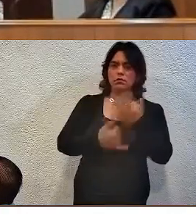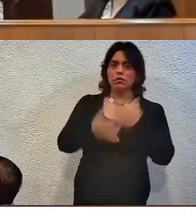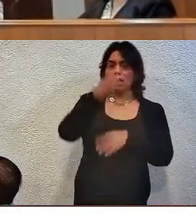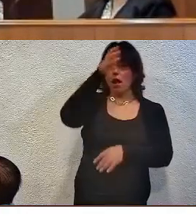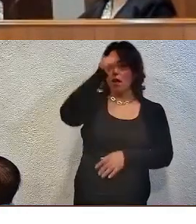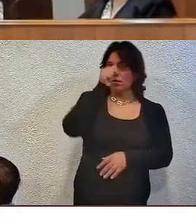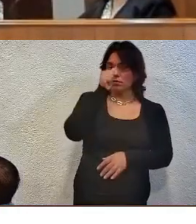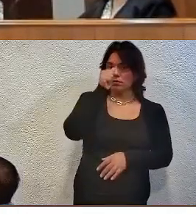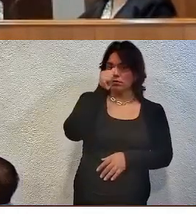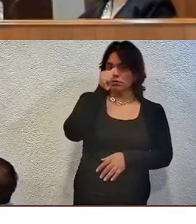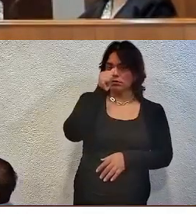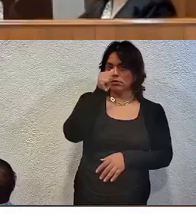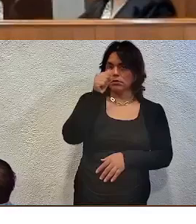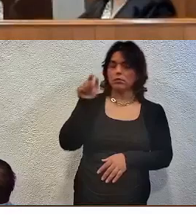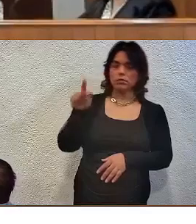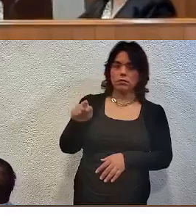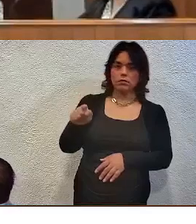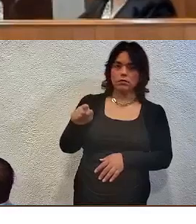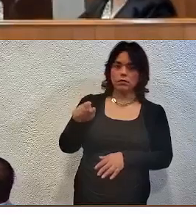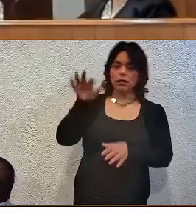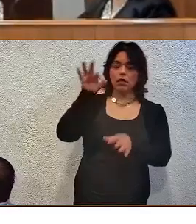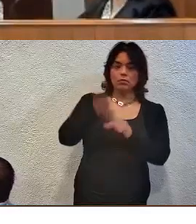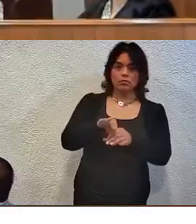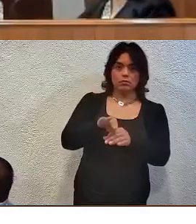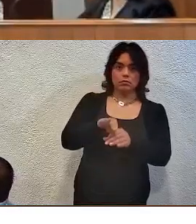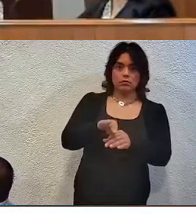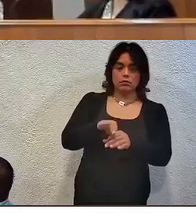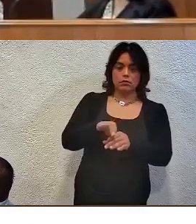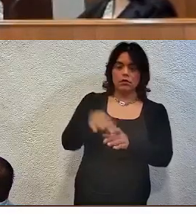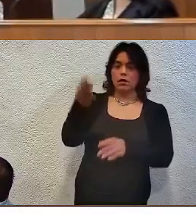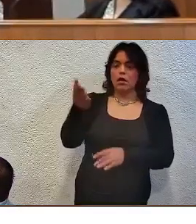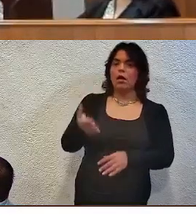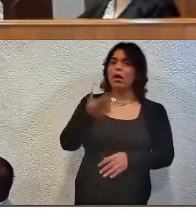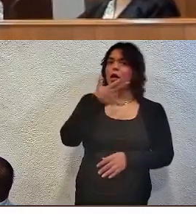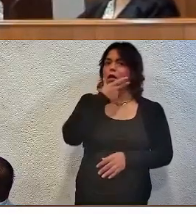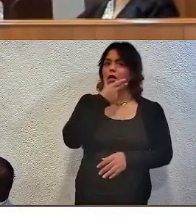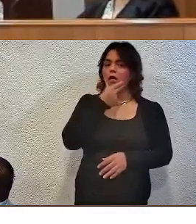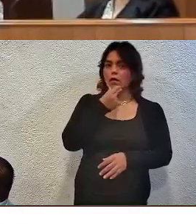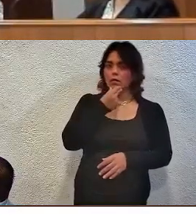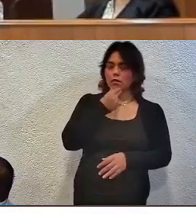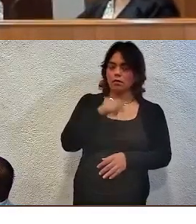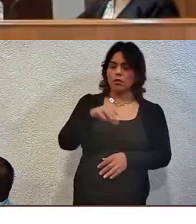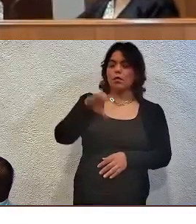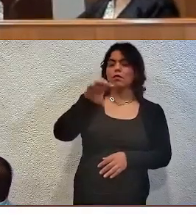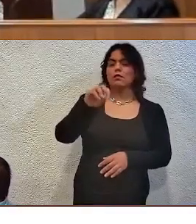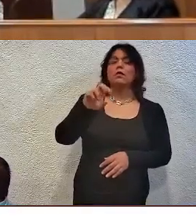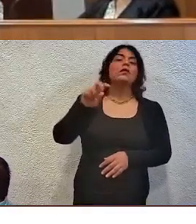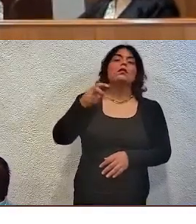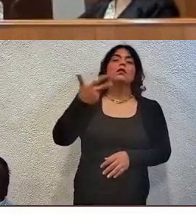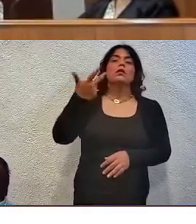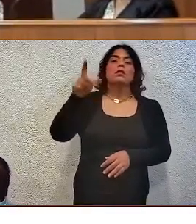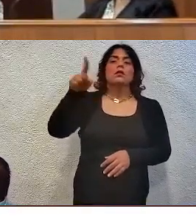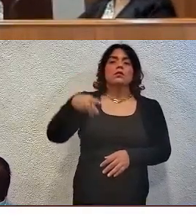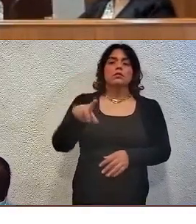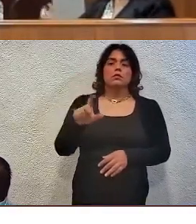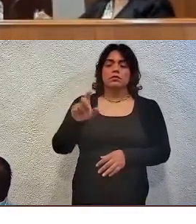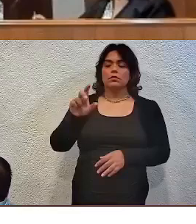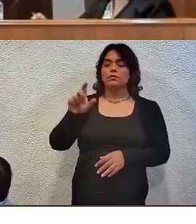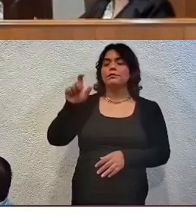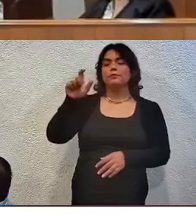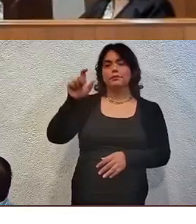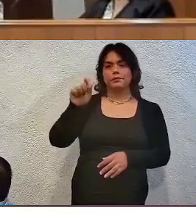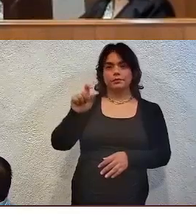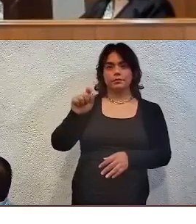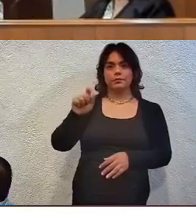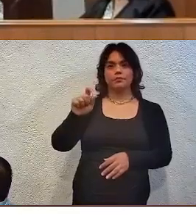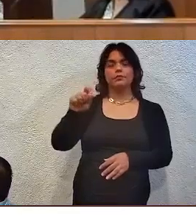acuerdo relativo al juicio electoral ciudadano identificado con la clave 038, diagonal 2022, el